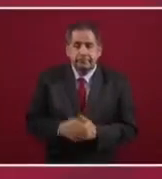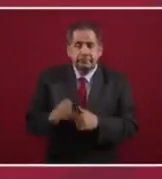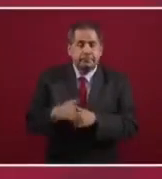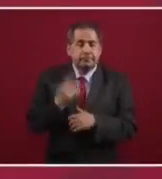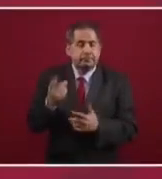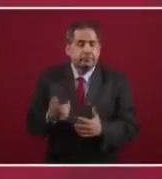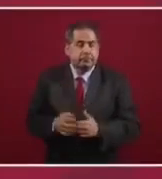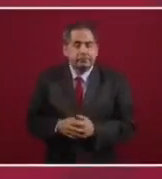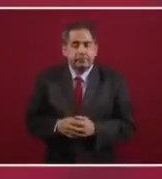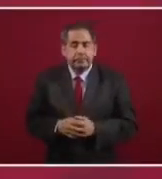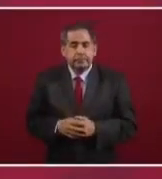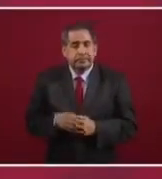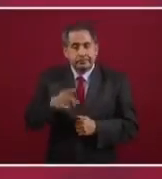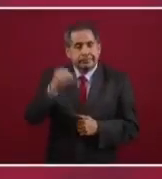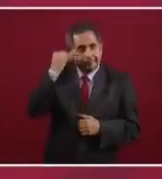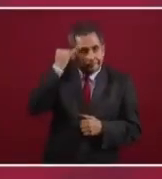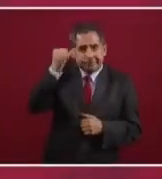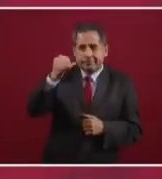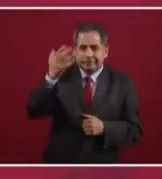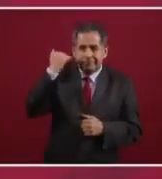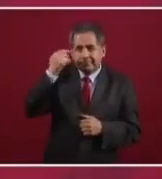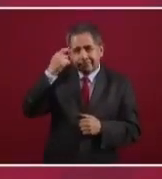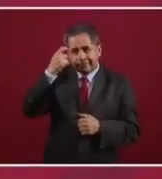porque esa mentalidad